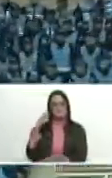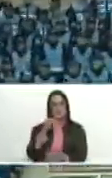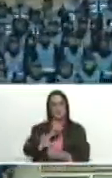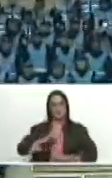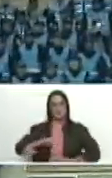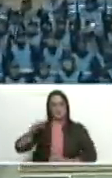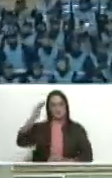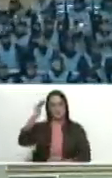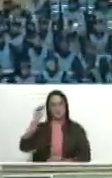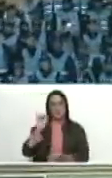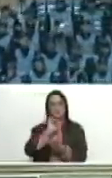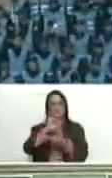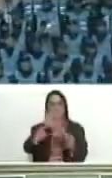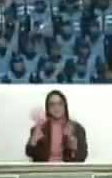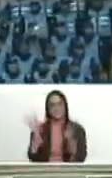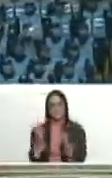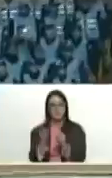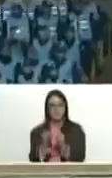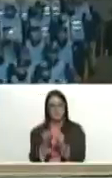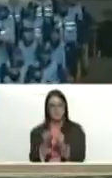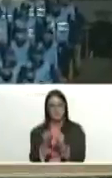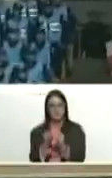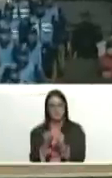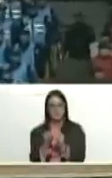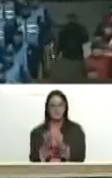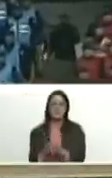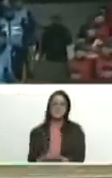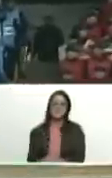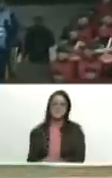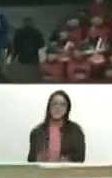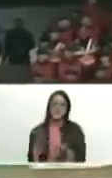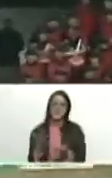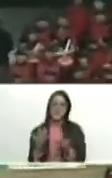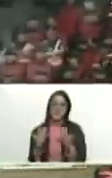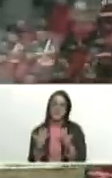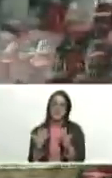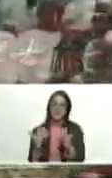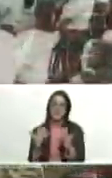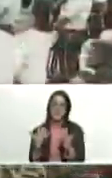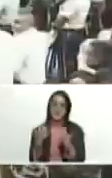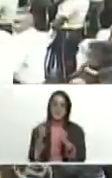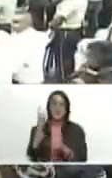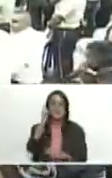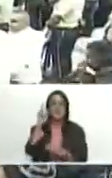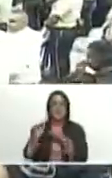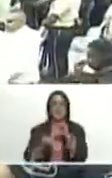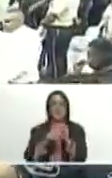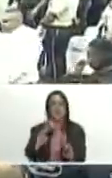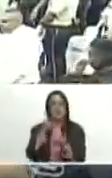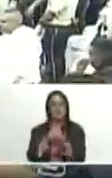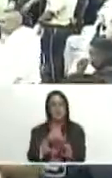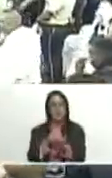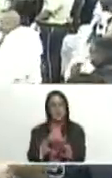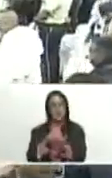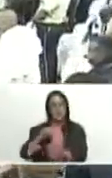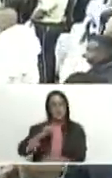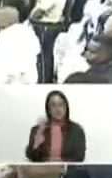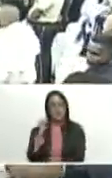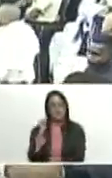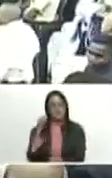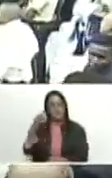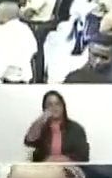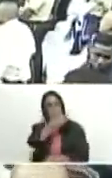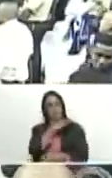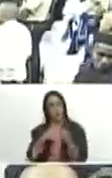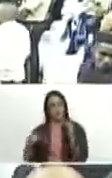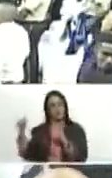Nacional Bolivariana. El acto. En este importante acto central con motivo del Día Nacional de Policía, ascensos,